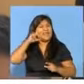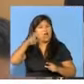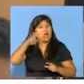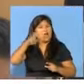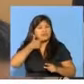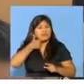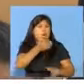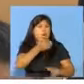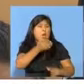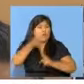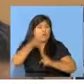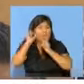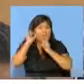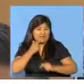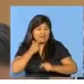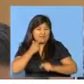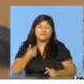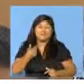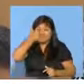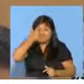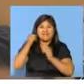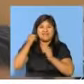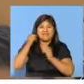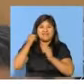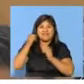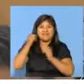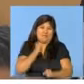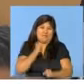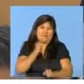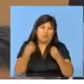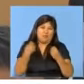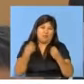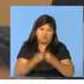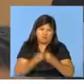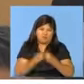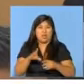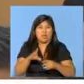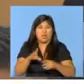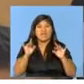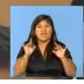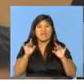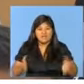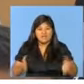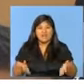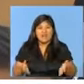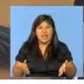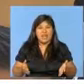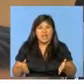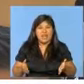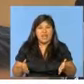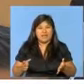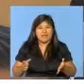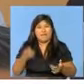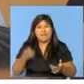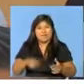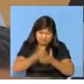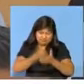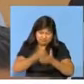muy linda trabajosa porque la verdad costó mucho hacerlo pero al final de todo valió la pena porque